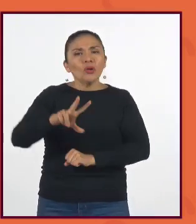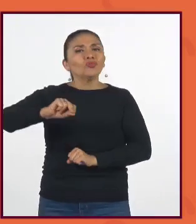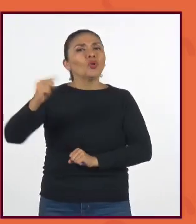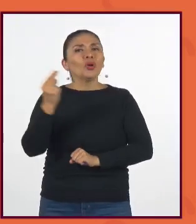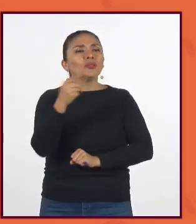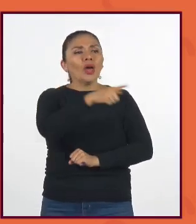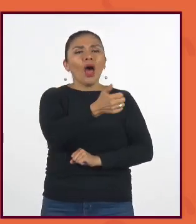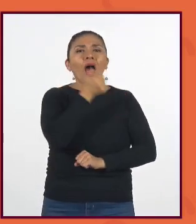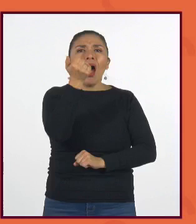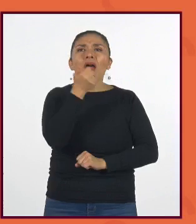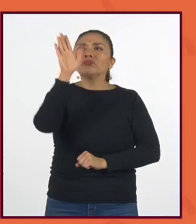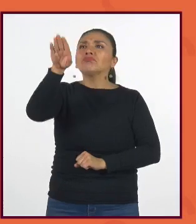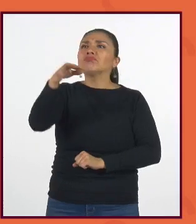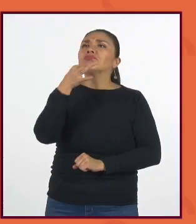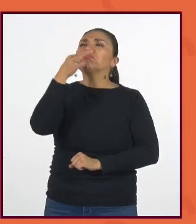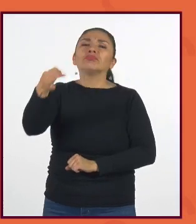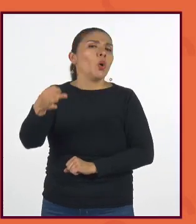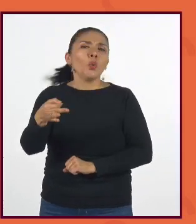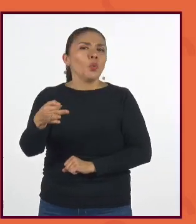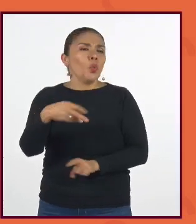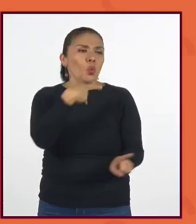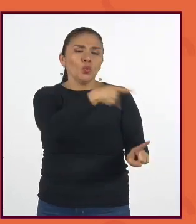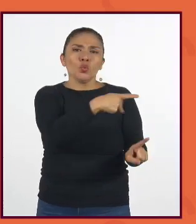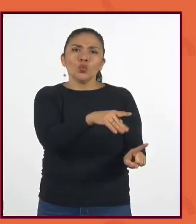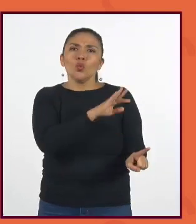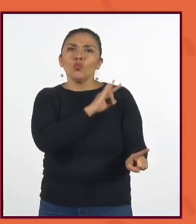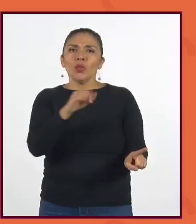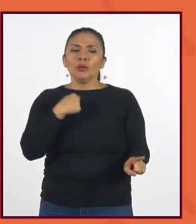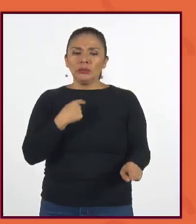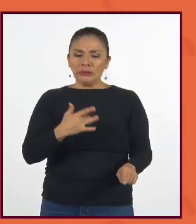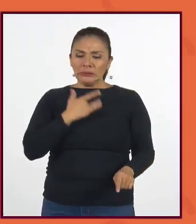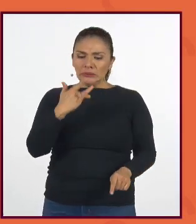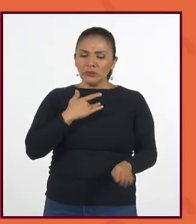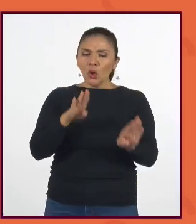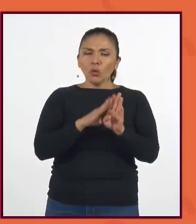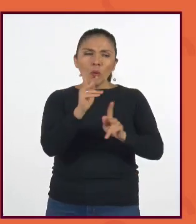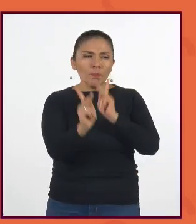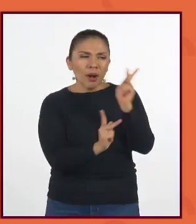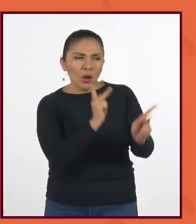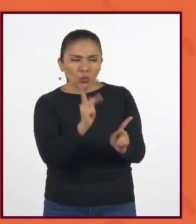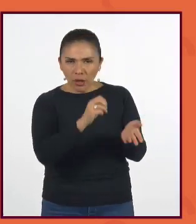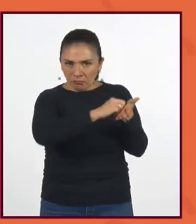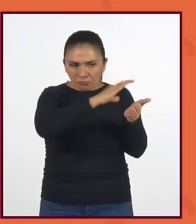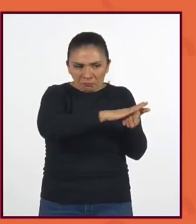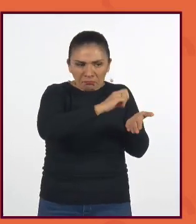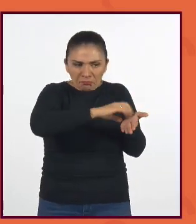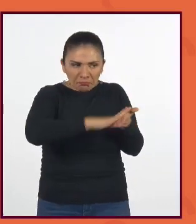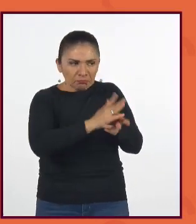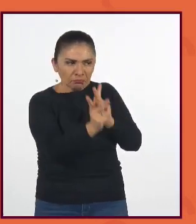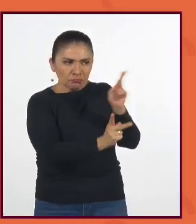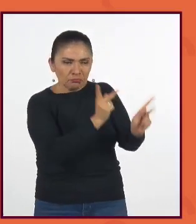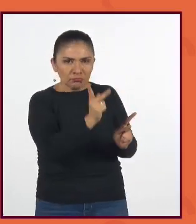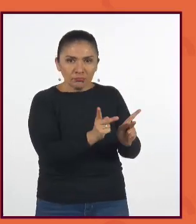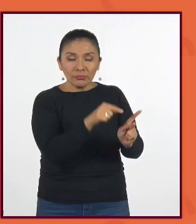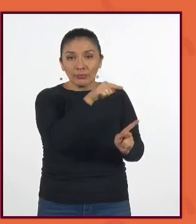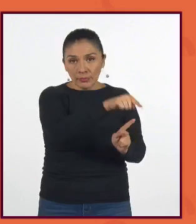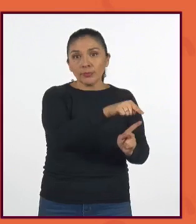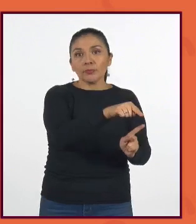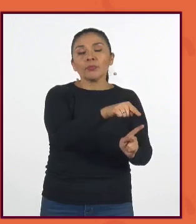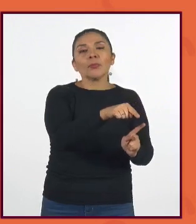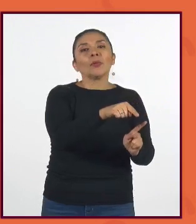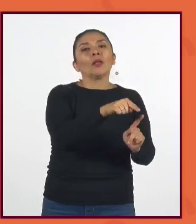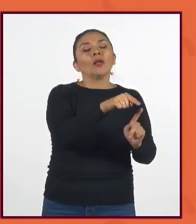maestro. Perfecto. Es una detección guiada, les van haciendo algunas preguntas preestablecidas, los manda a un